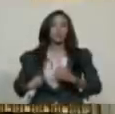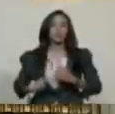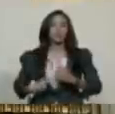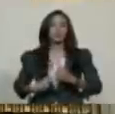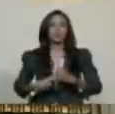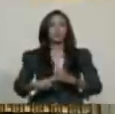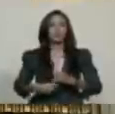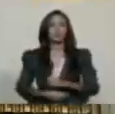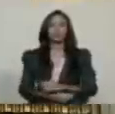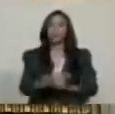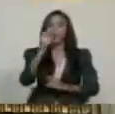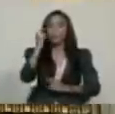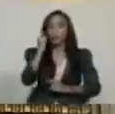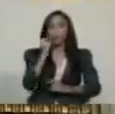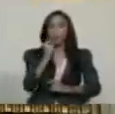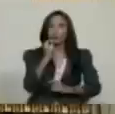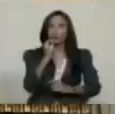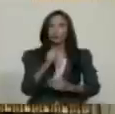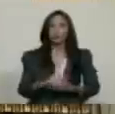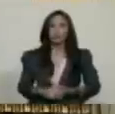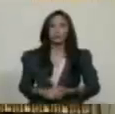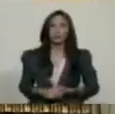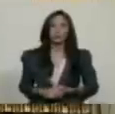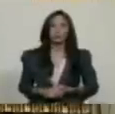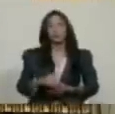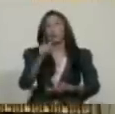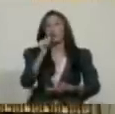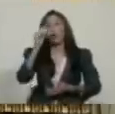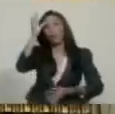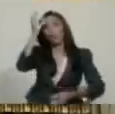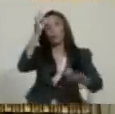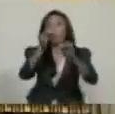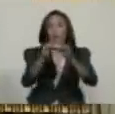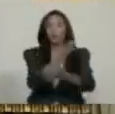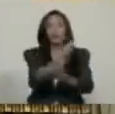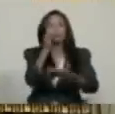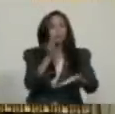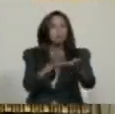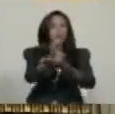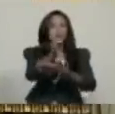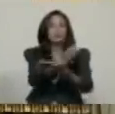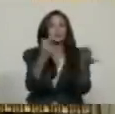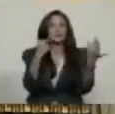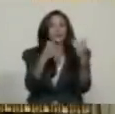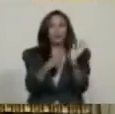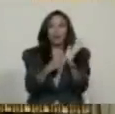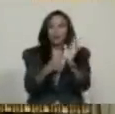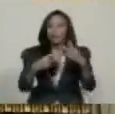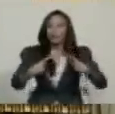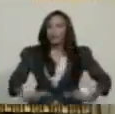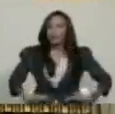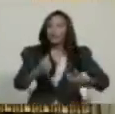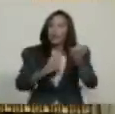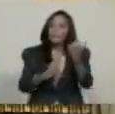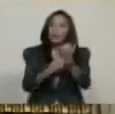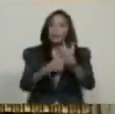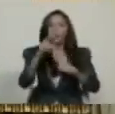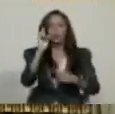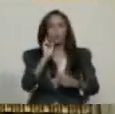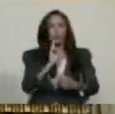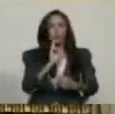Antonio José de Sucre, lealtad al ideal bolivariano a costa de su propia vida. Una